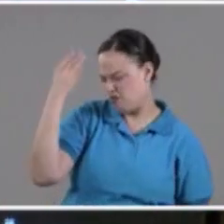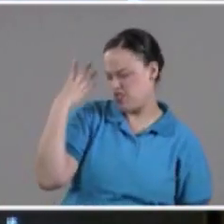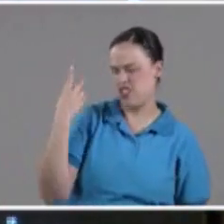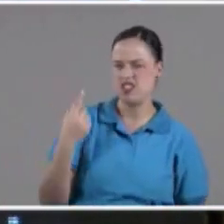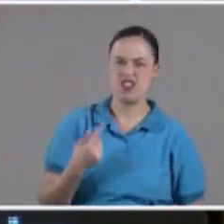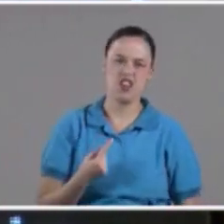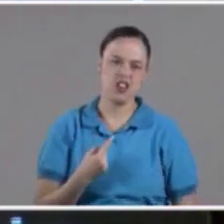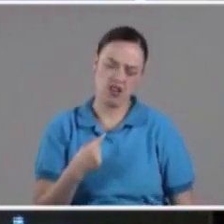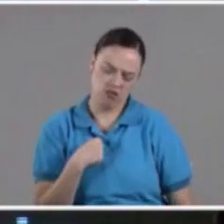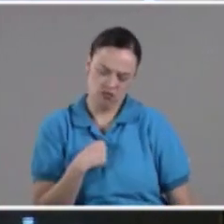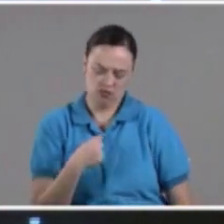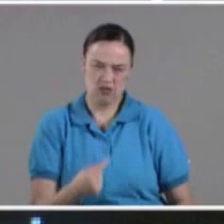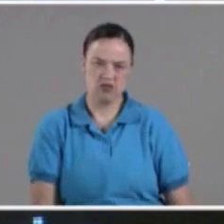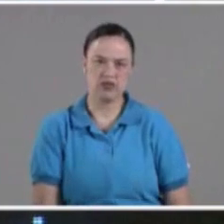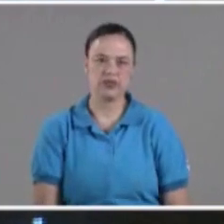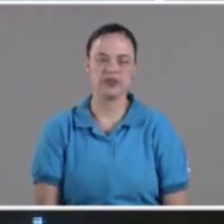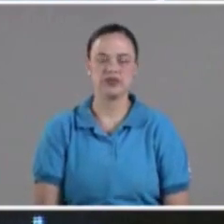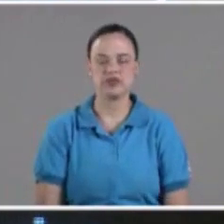receta